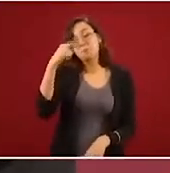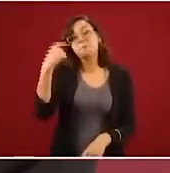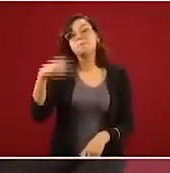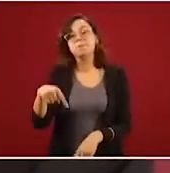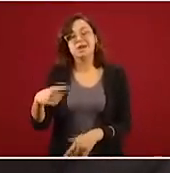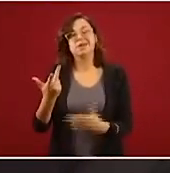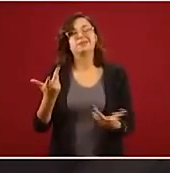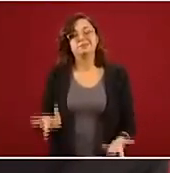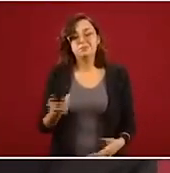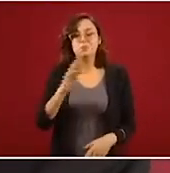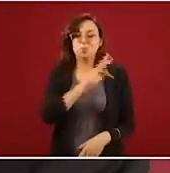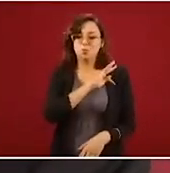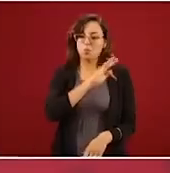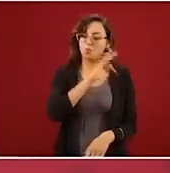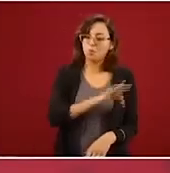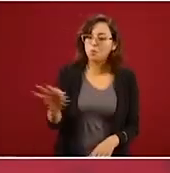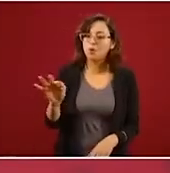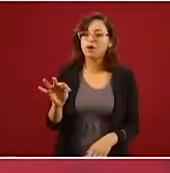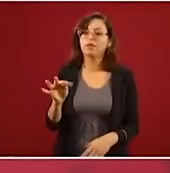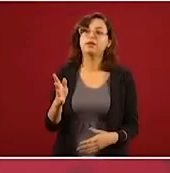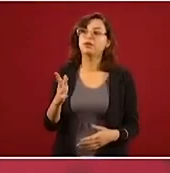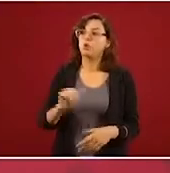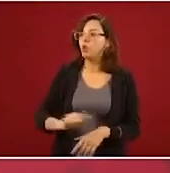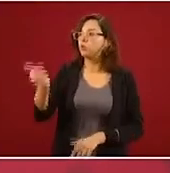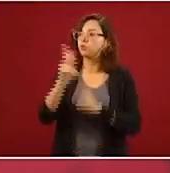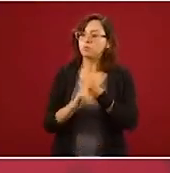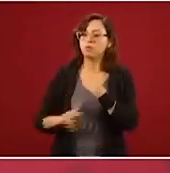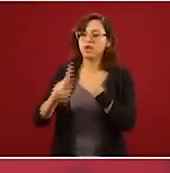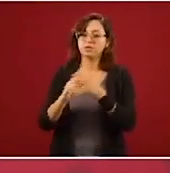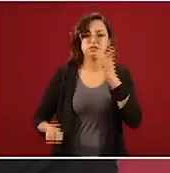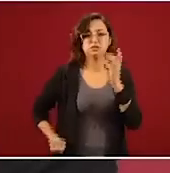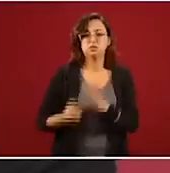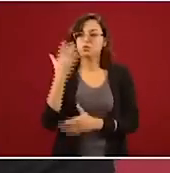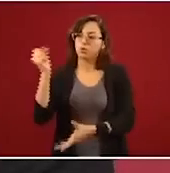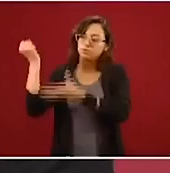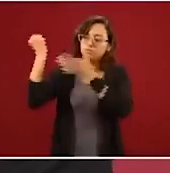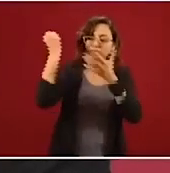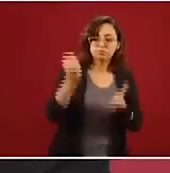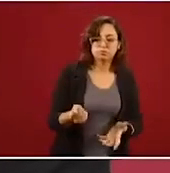que puedan llegar nuevas inversiones. Como se está